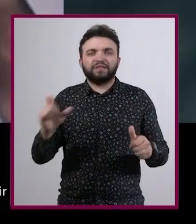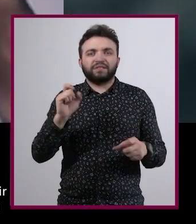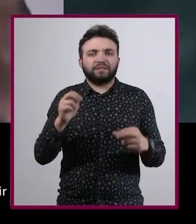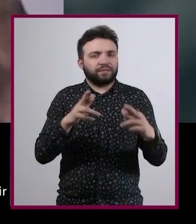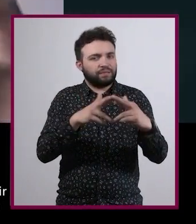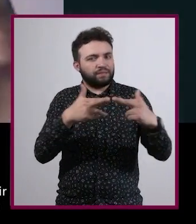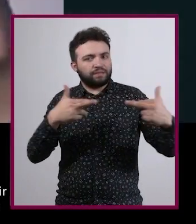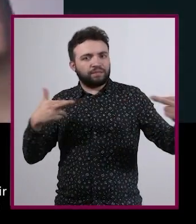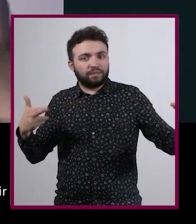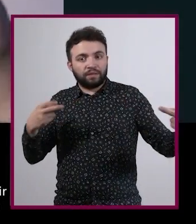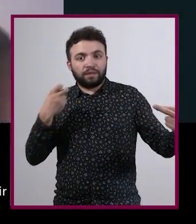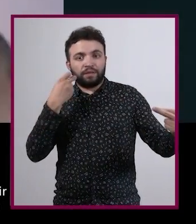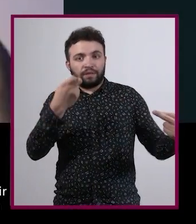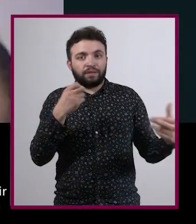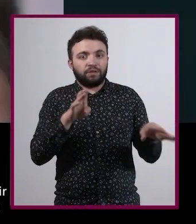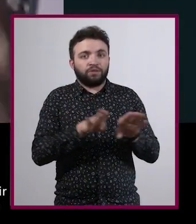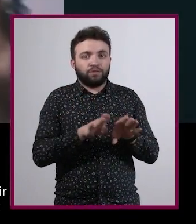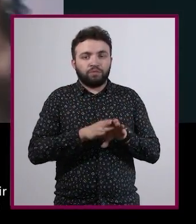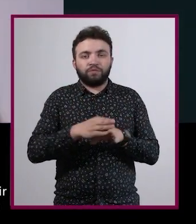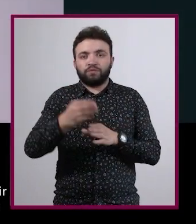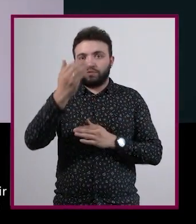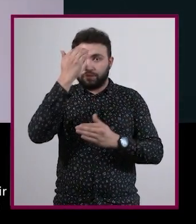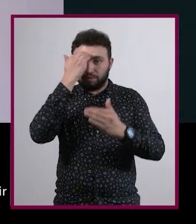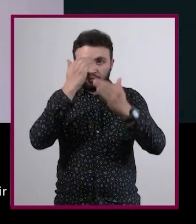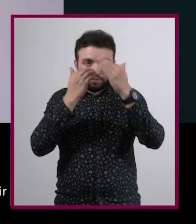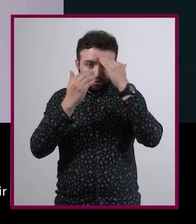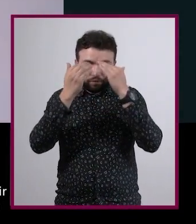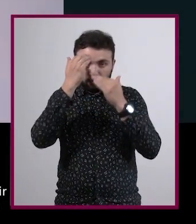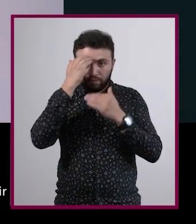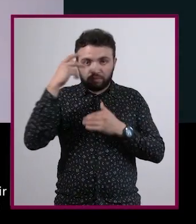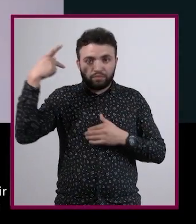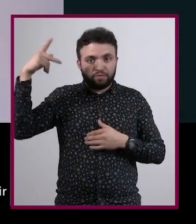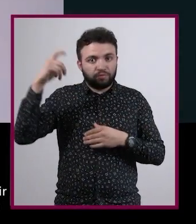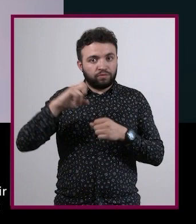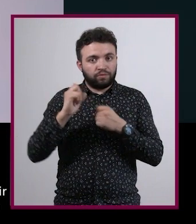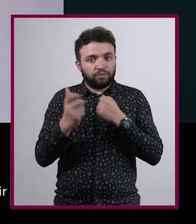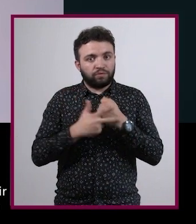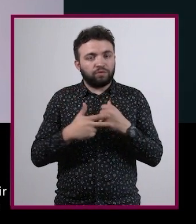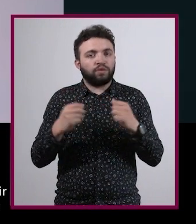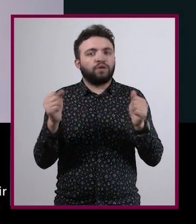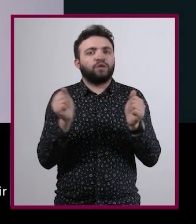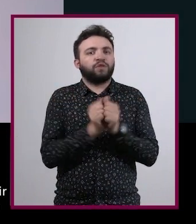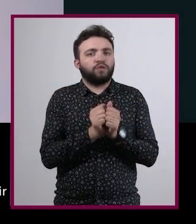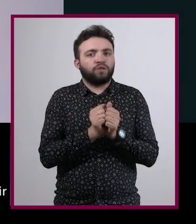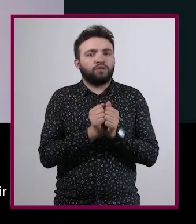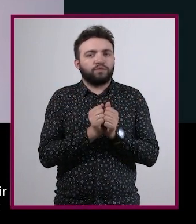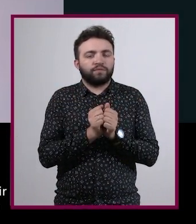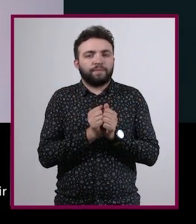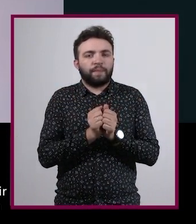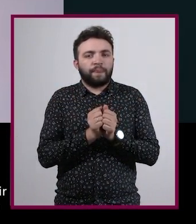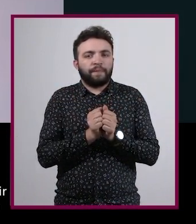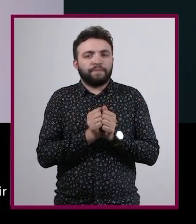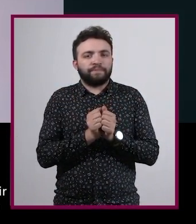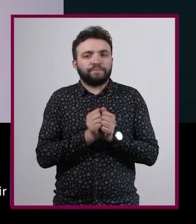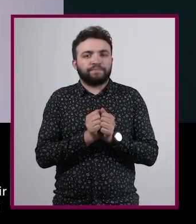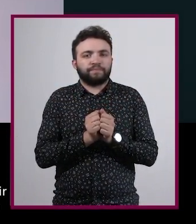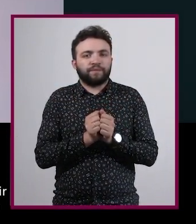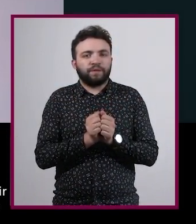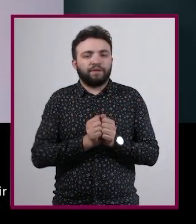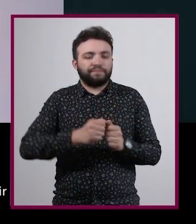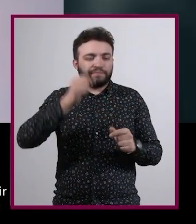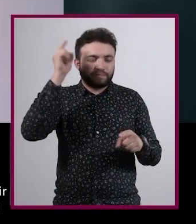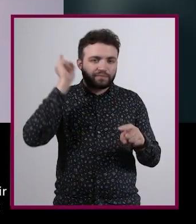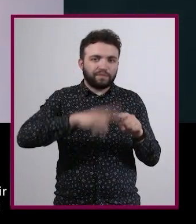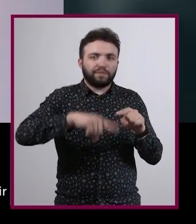relación esta producción de conocimiento occidental con la explotación